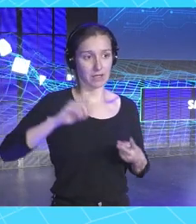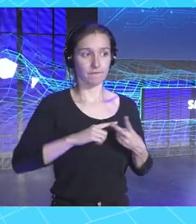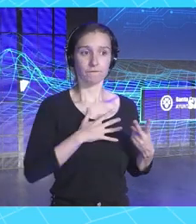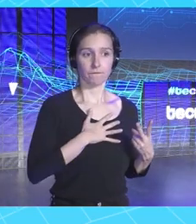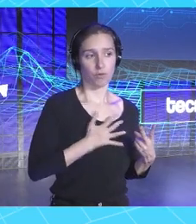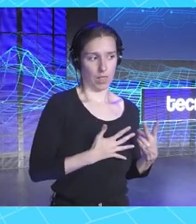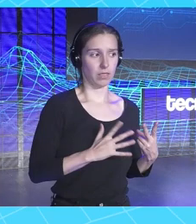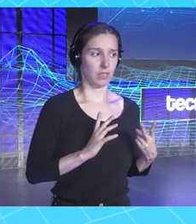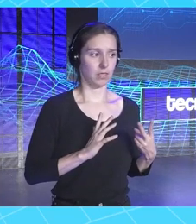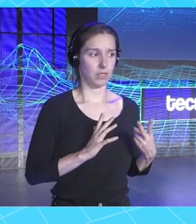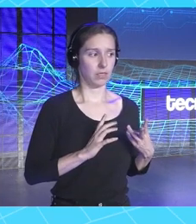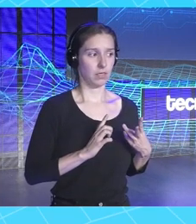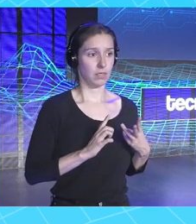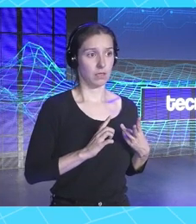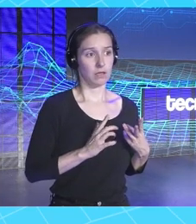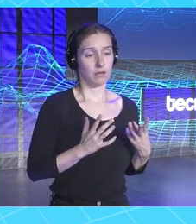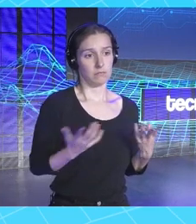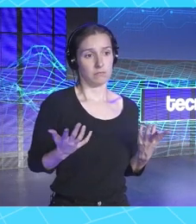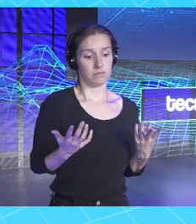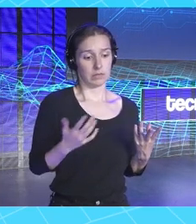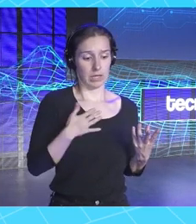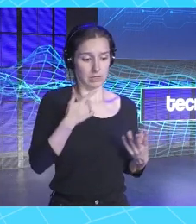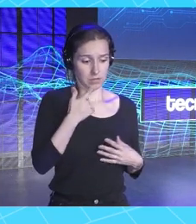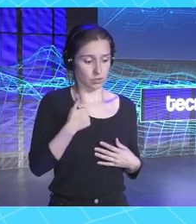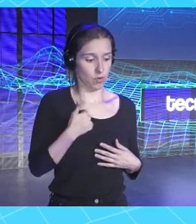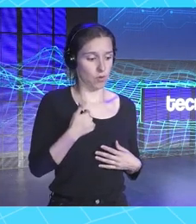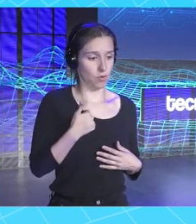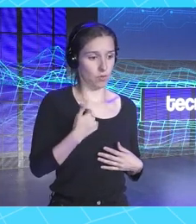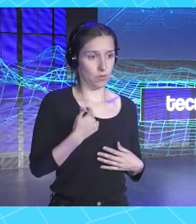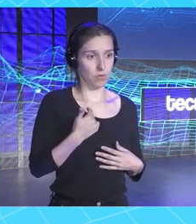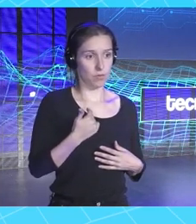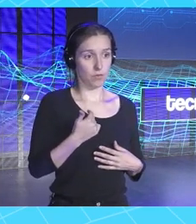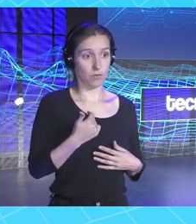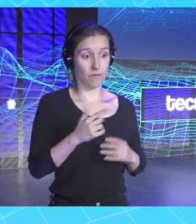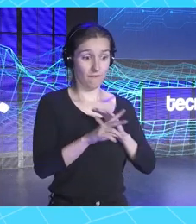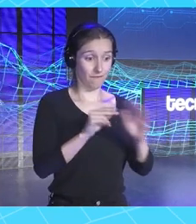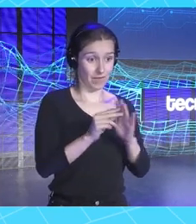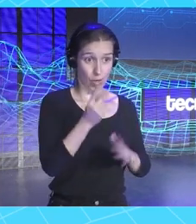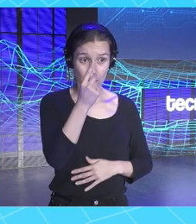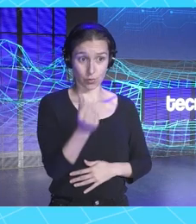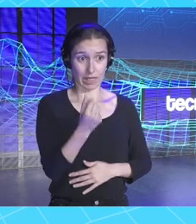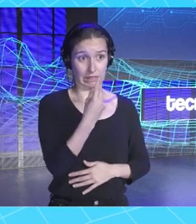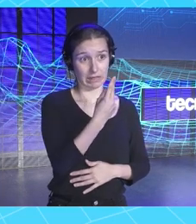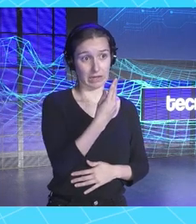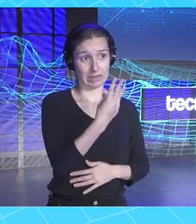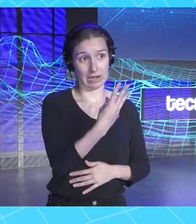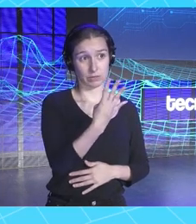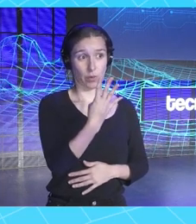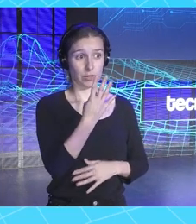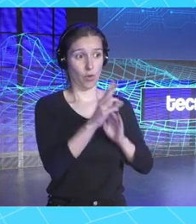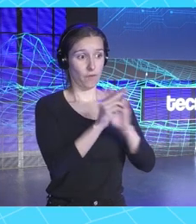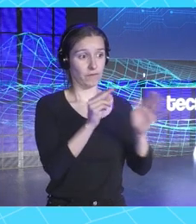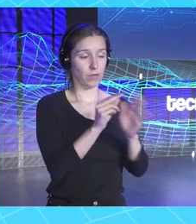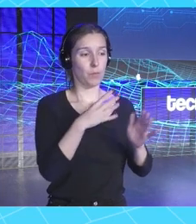voluntad si necesitas que yo hago tres cuatro vídeos de humor al día El año pasado creo que hice en 1800 vídeos